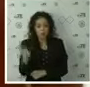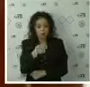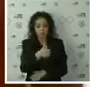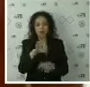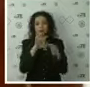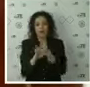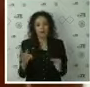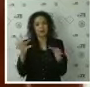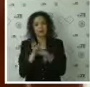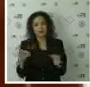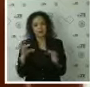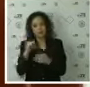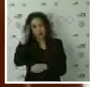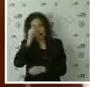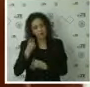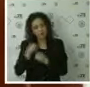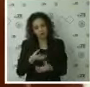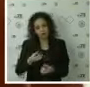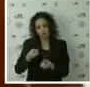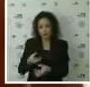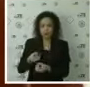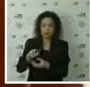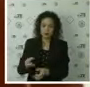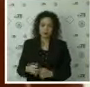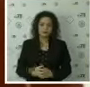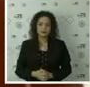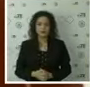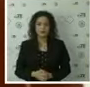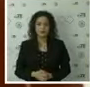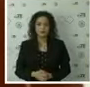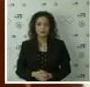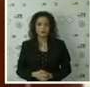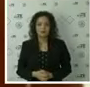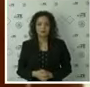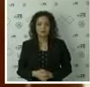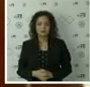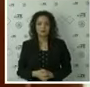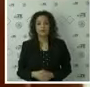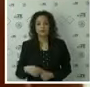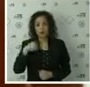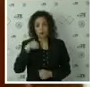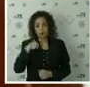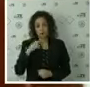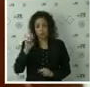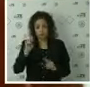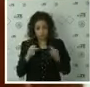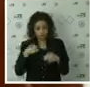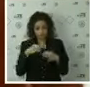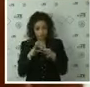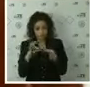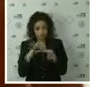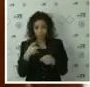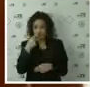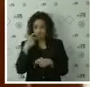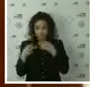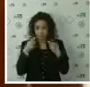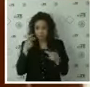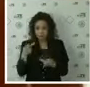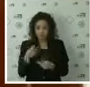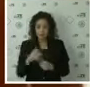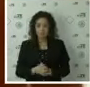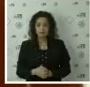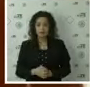decirnos, finalmente. Yo estaría dando el uso de la voz, si no existe inconveniente y no hay ningún cambio. Por el momento,